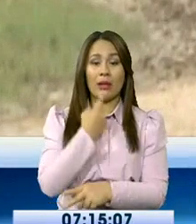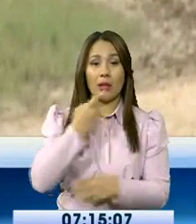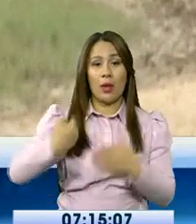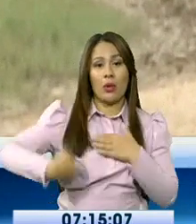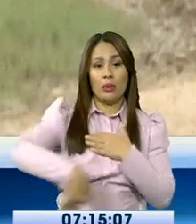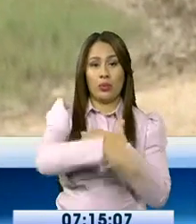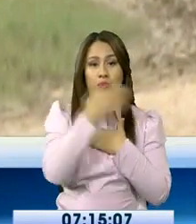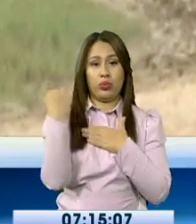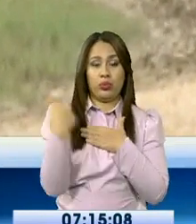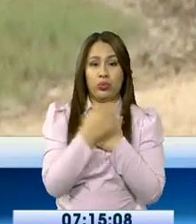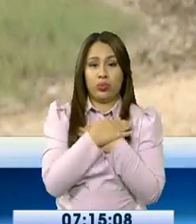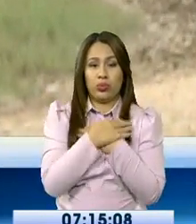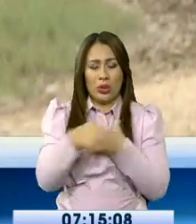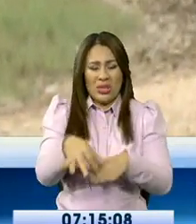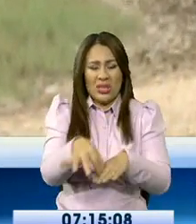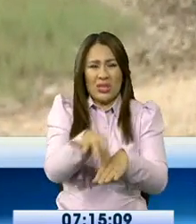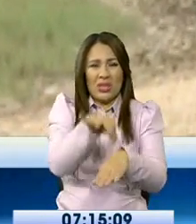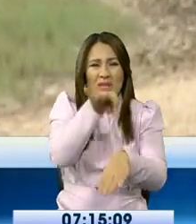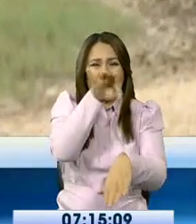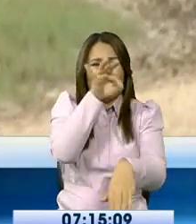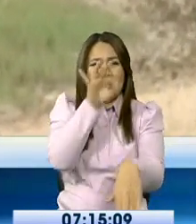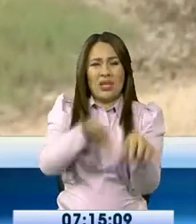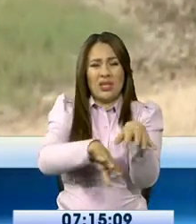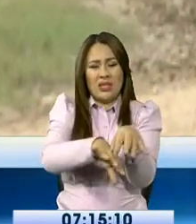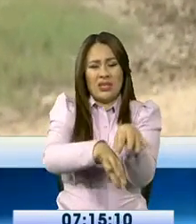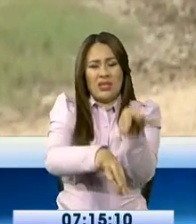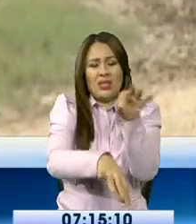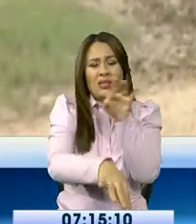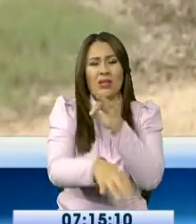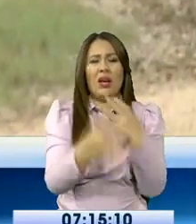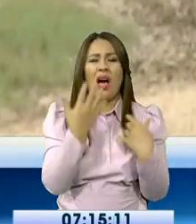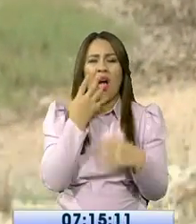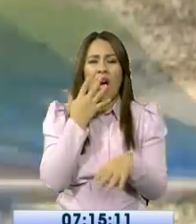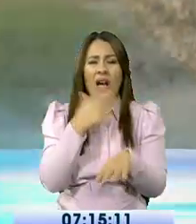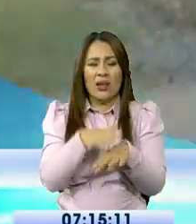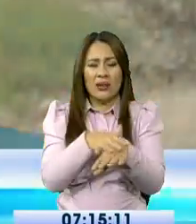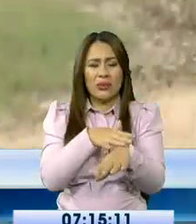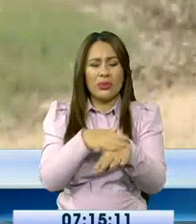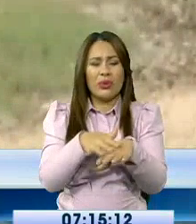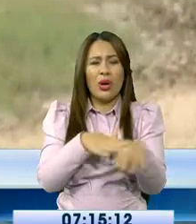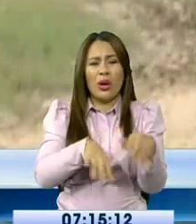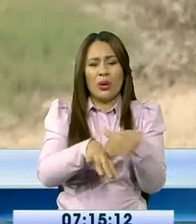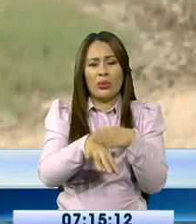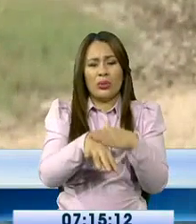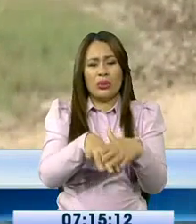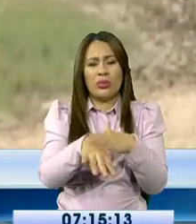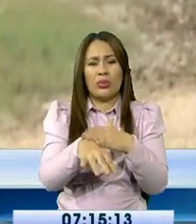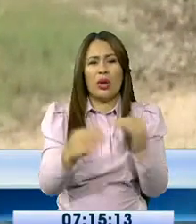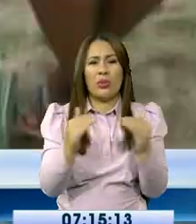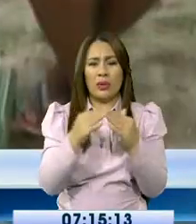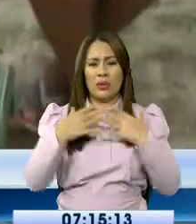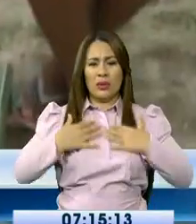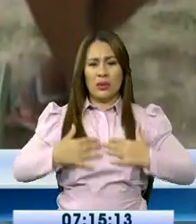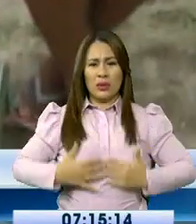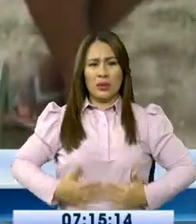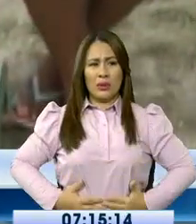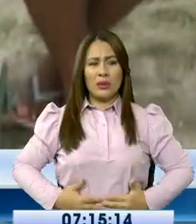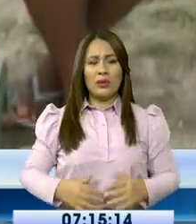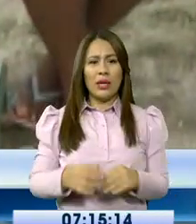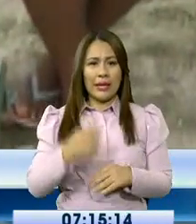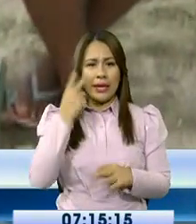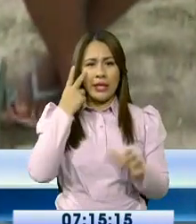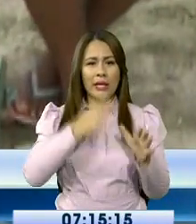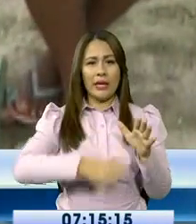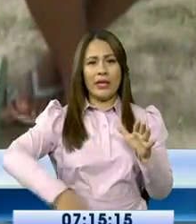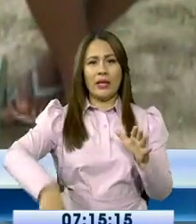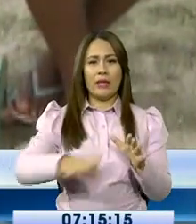niño iba todito peladito. Solamente lo que debía era como parte del pecho, como tenía como un chalequito. Por acá el tema